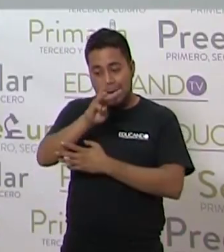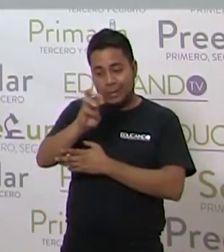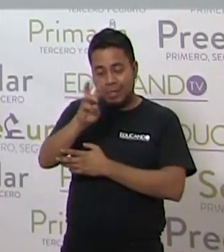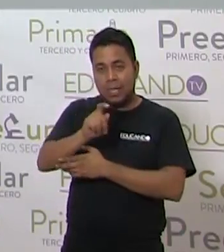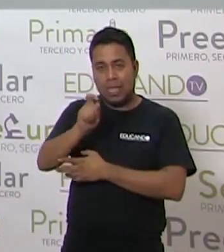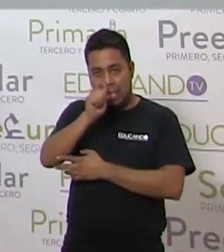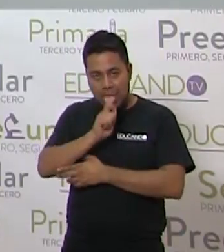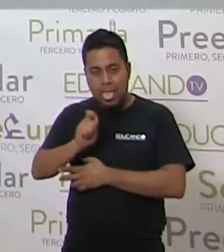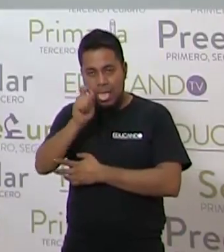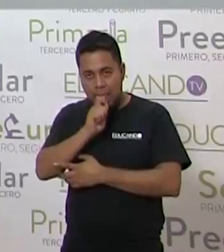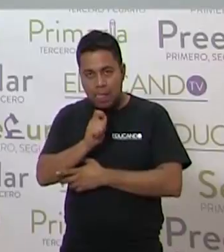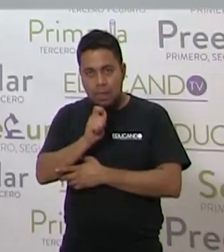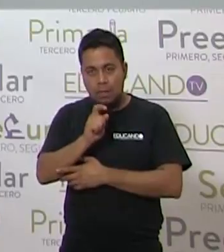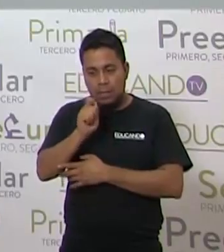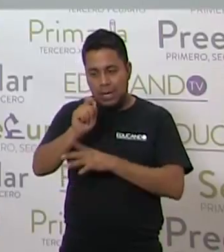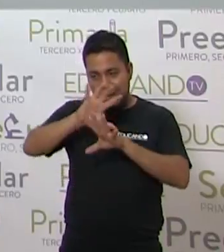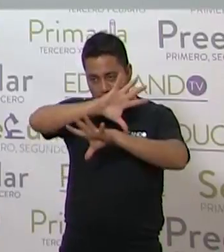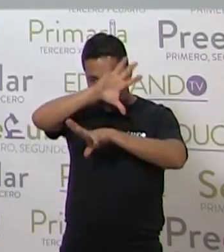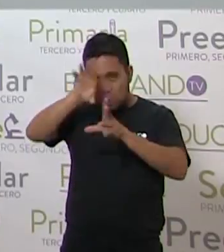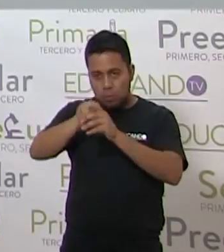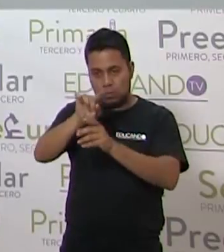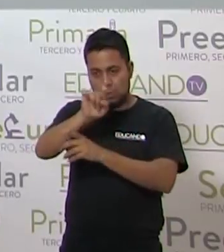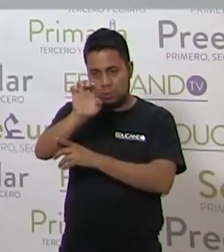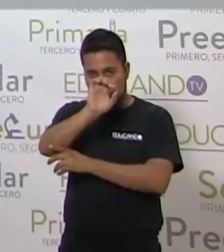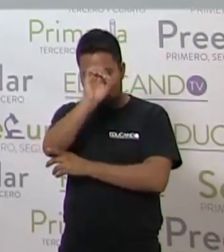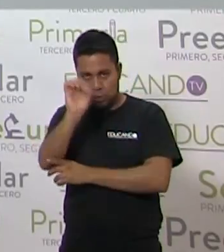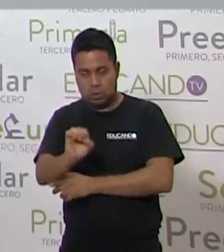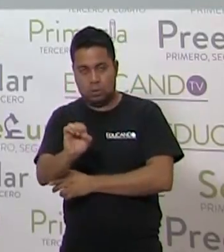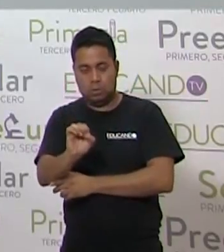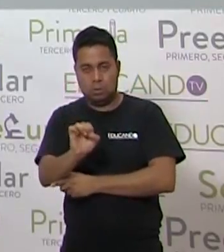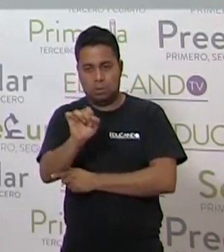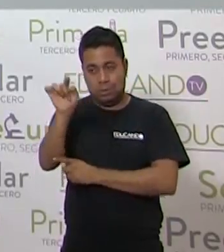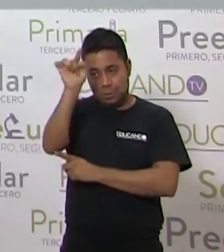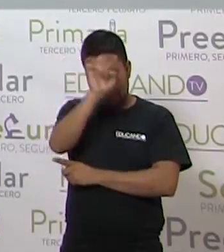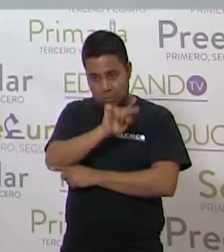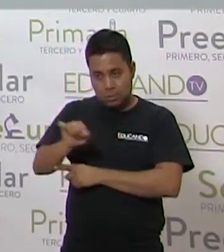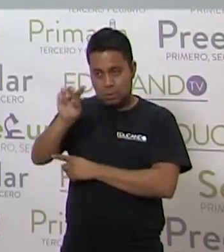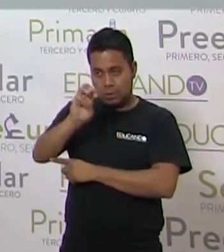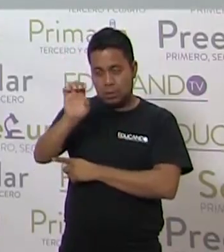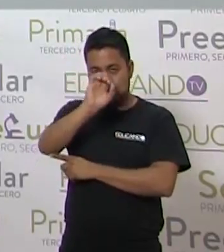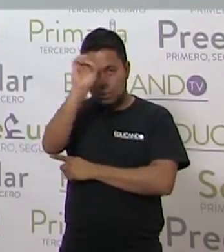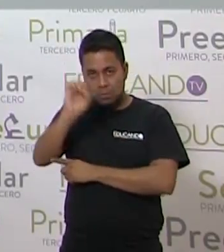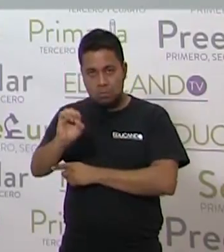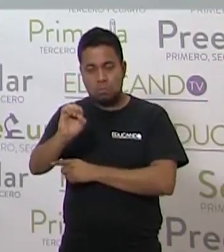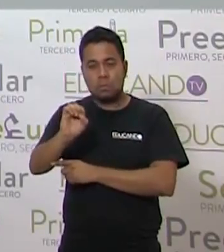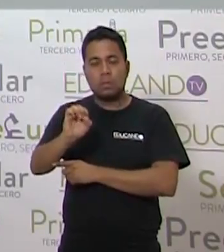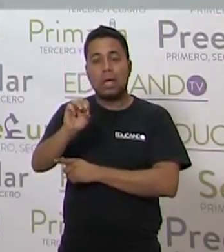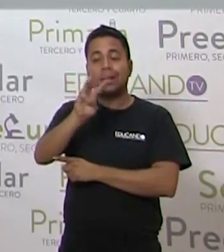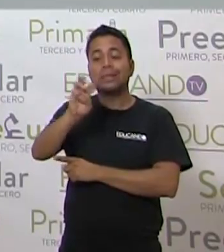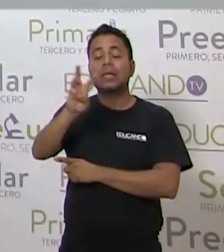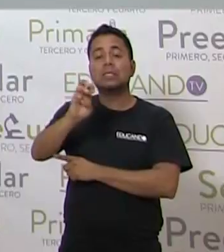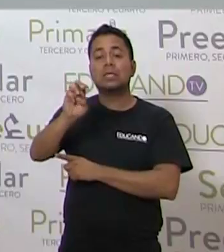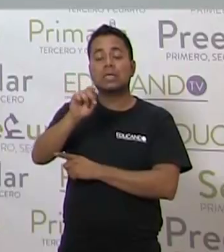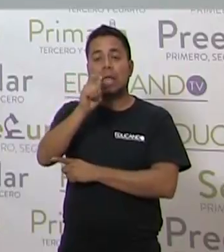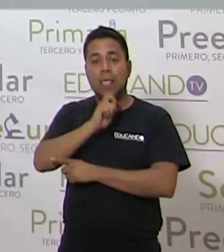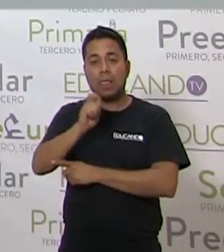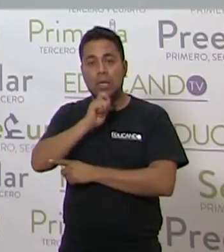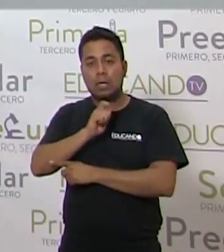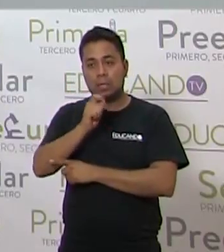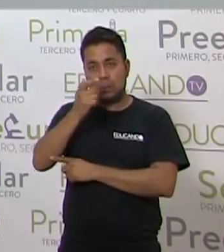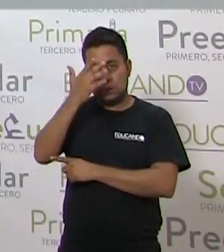paletas que es es un 100% de esas 300 paletas podríamos saber cuánto es